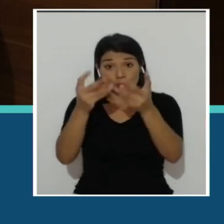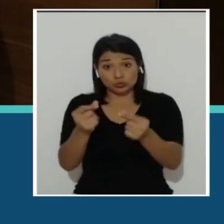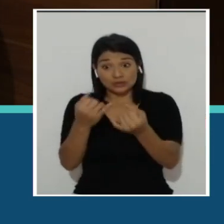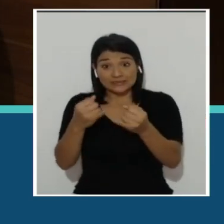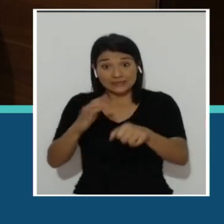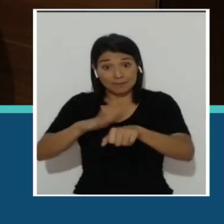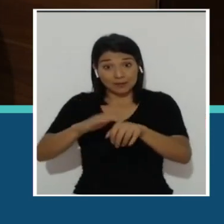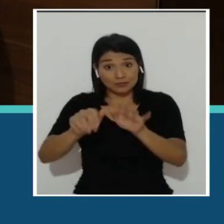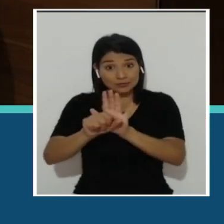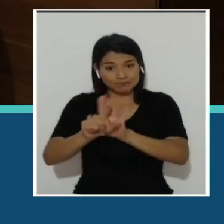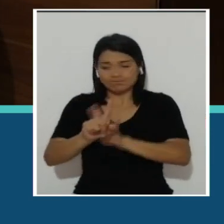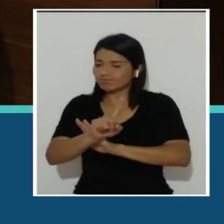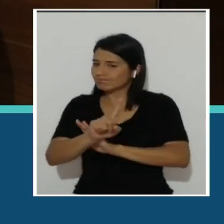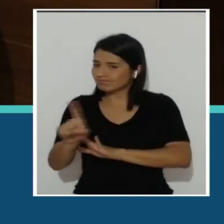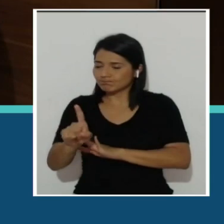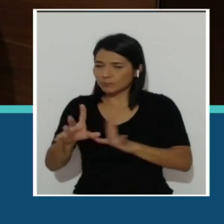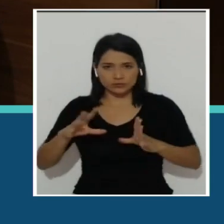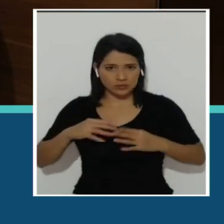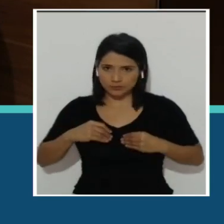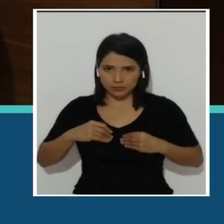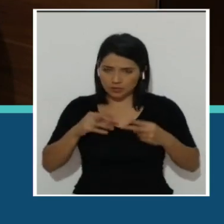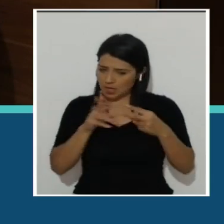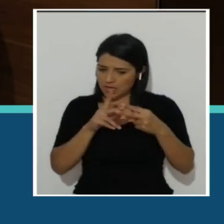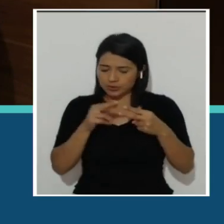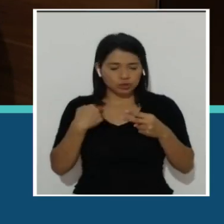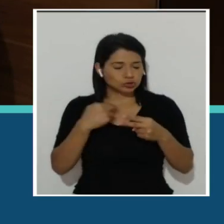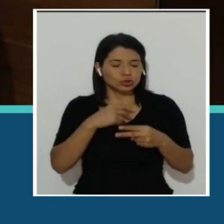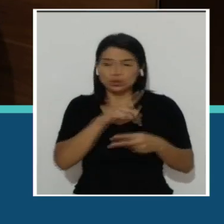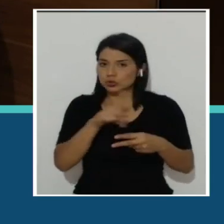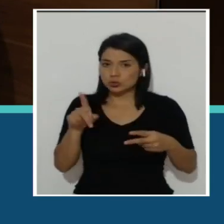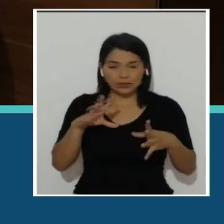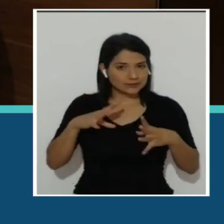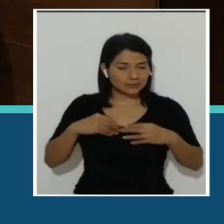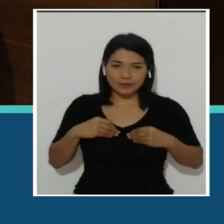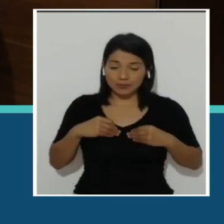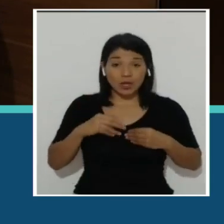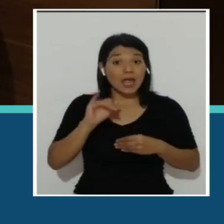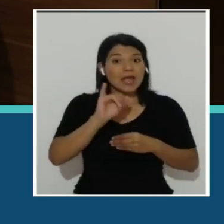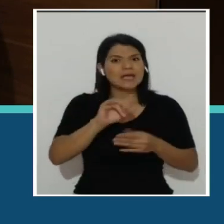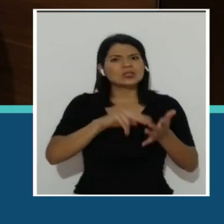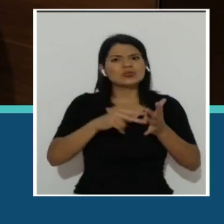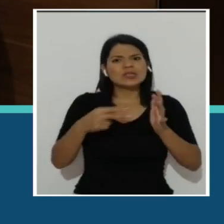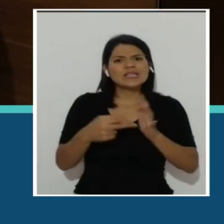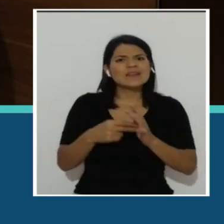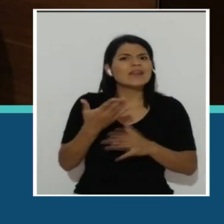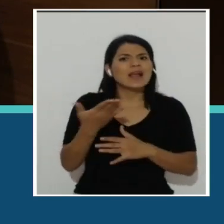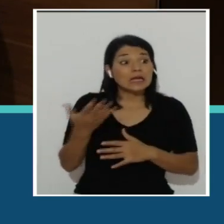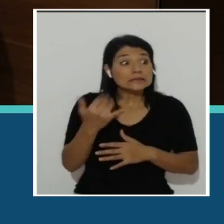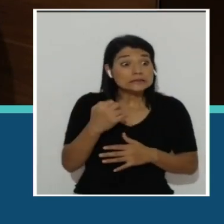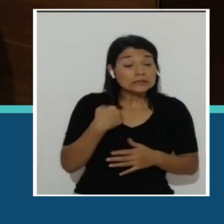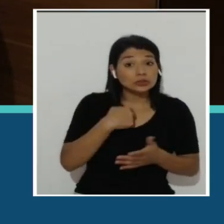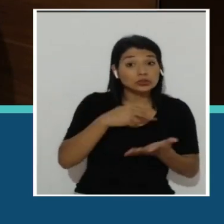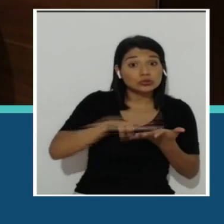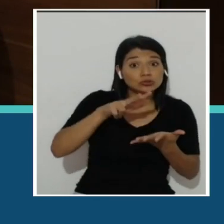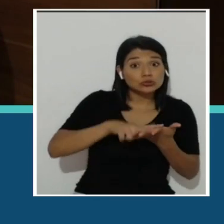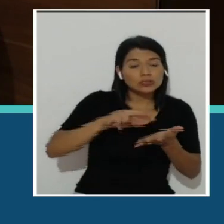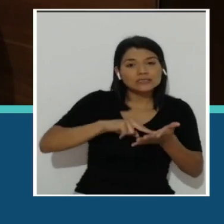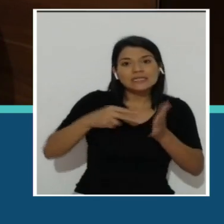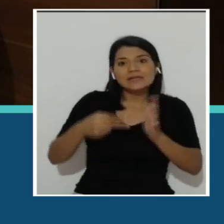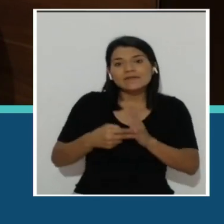va a aprobar, la exclusión de estas normas presupuestarias. Esto representa alrededor de 15.000 millones de colones en ahorros y